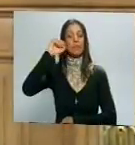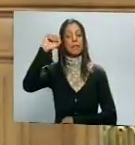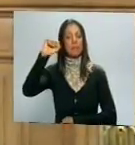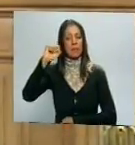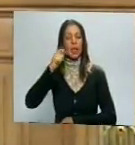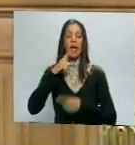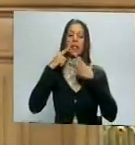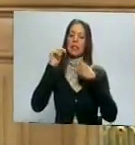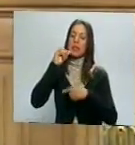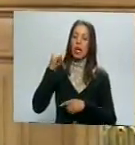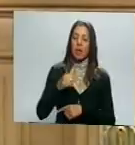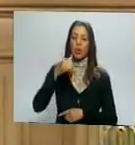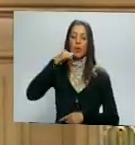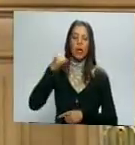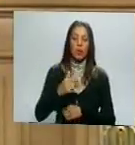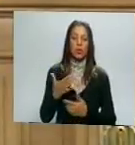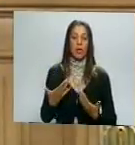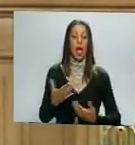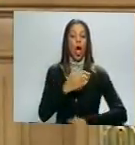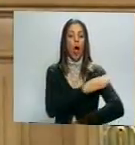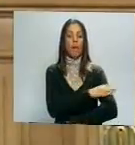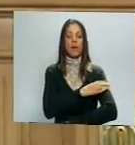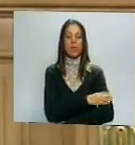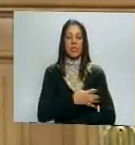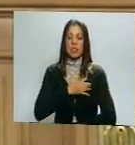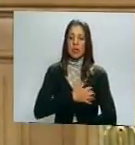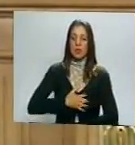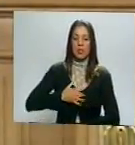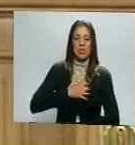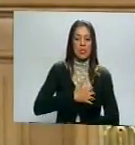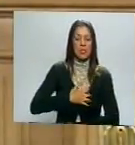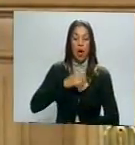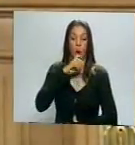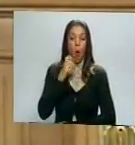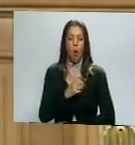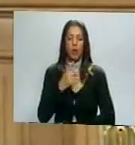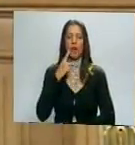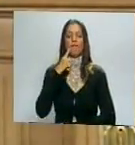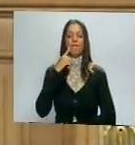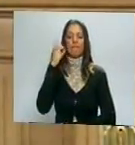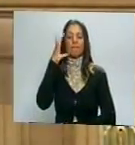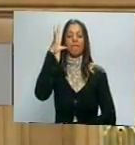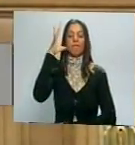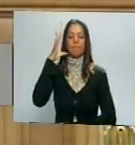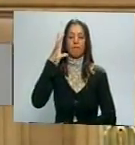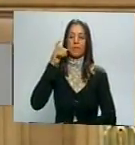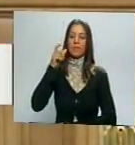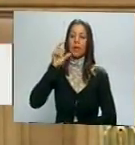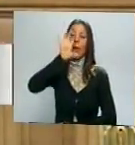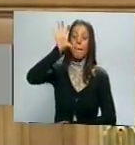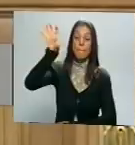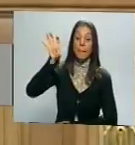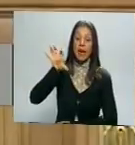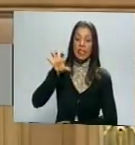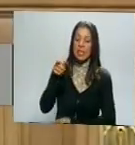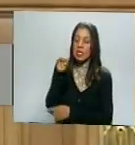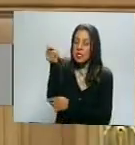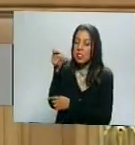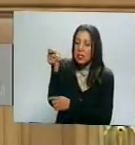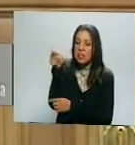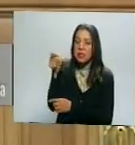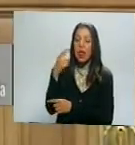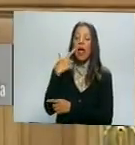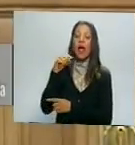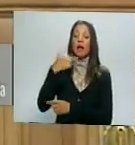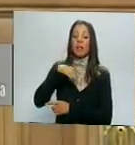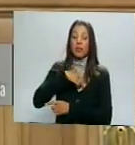venía denunciando, ellos se dieron a la tarea de arremeter para que fuera más fuerte, para que nos